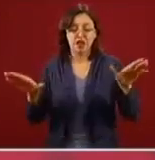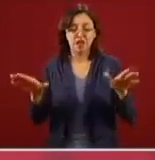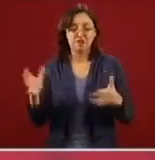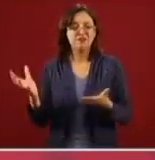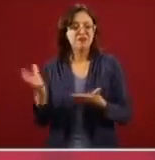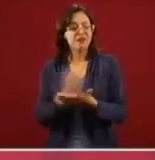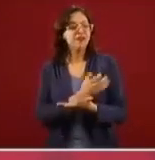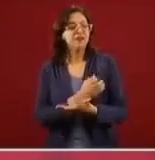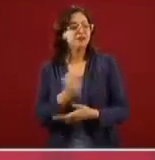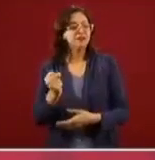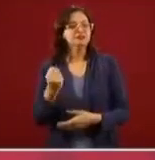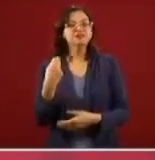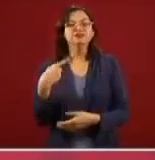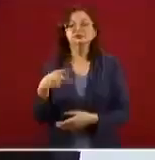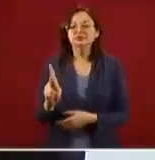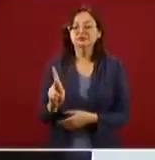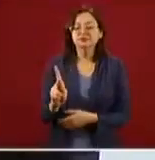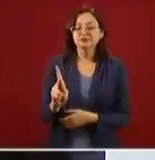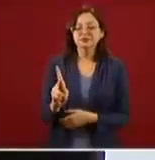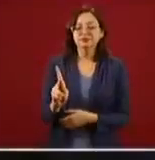pero